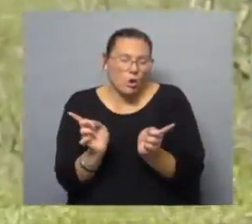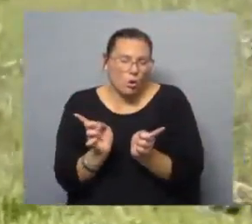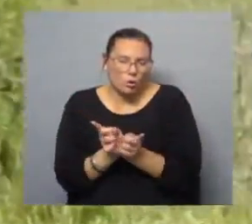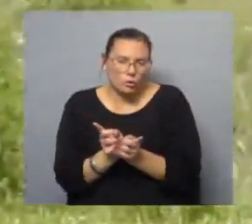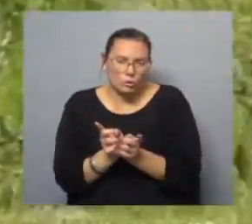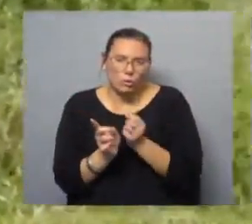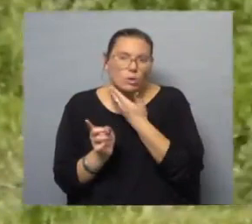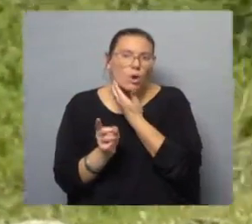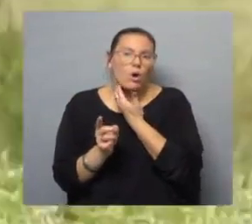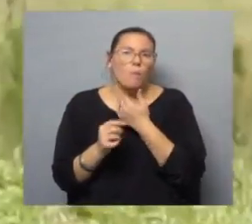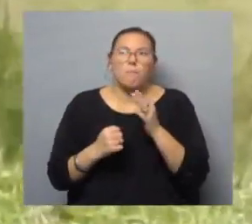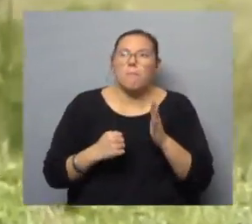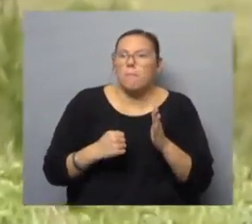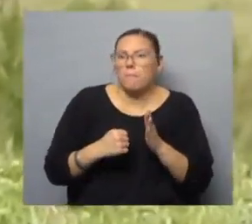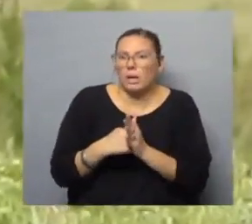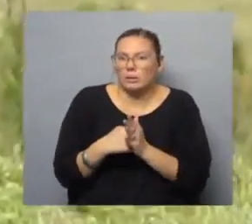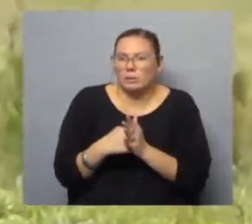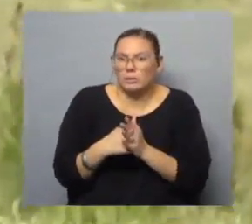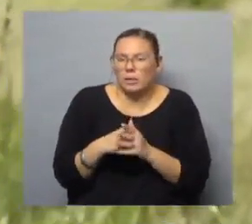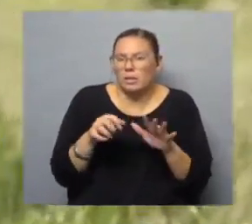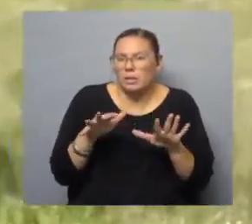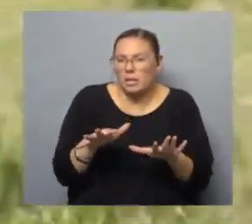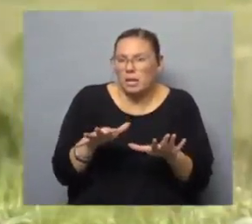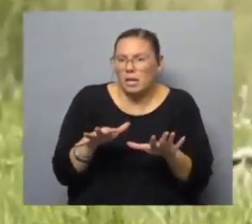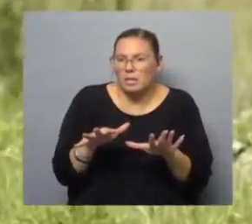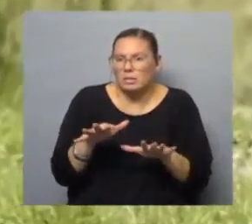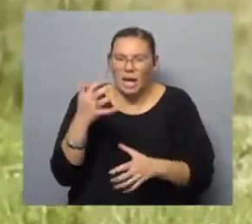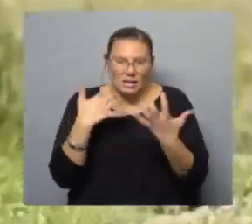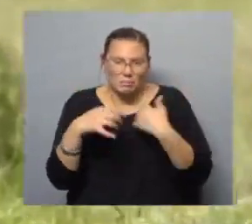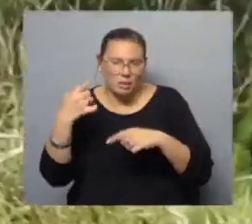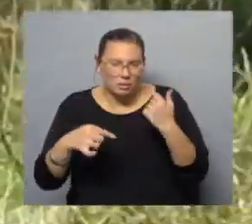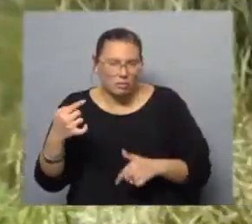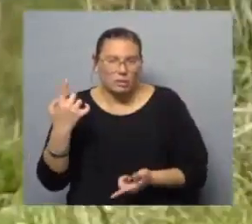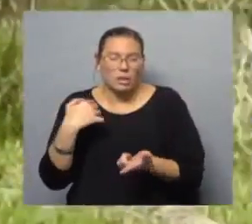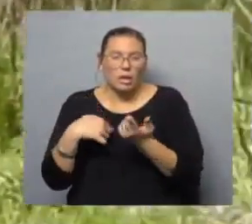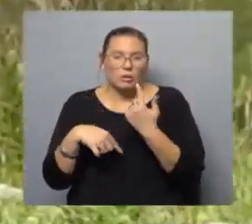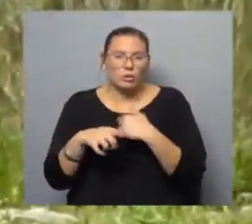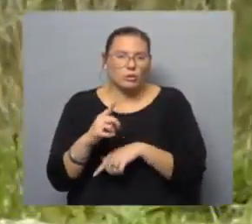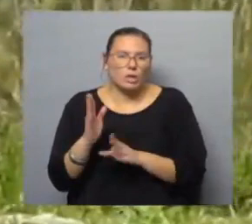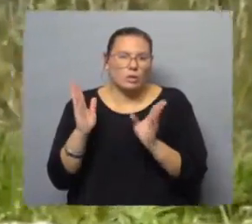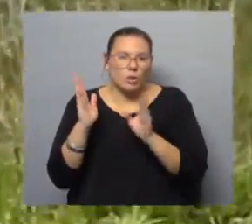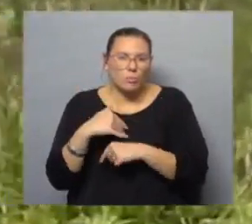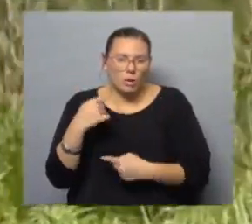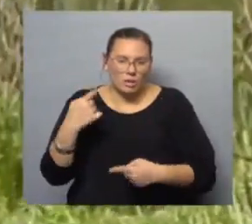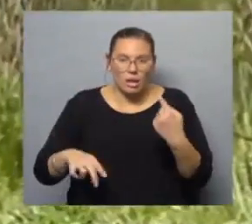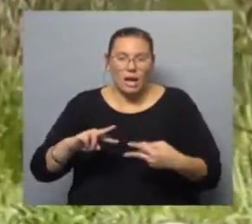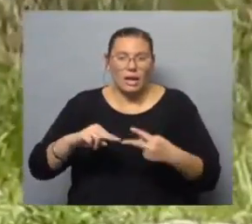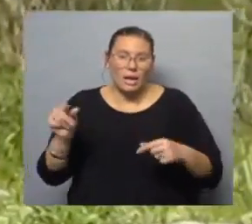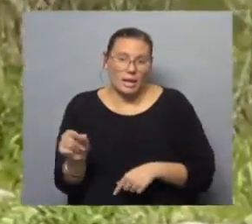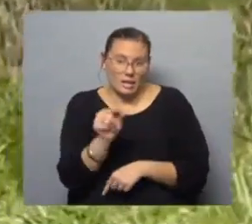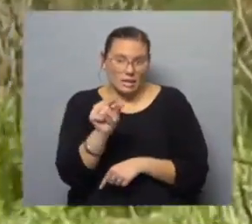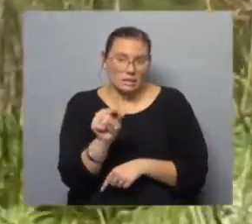número que no va más allá de 10 ejemplares, entonces no retiene la variabilidad